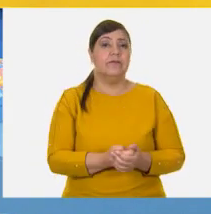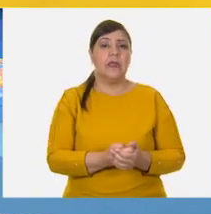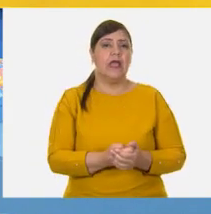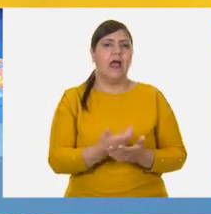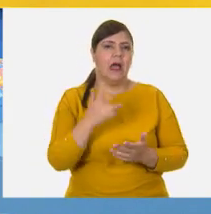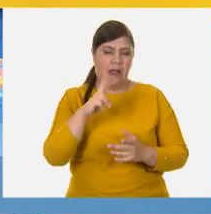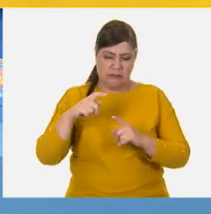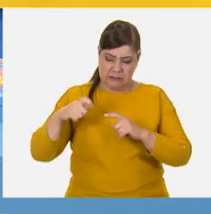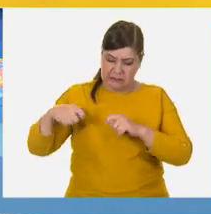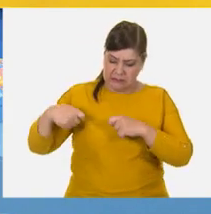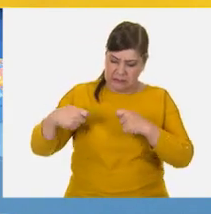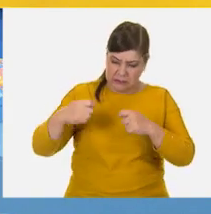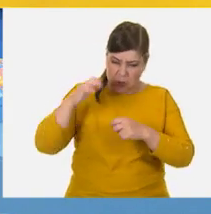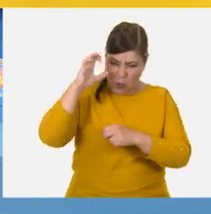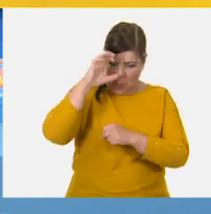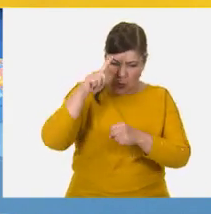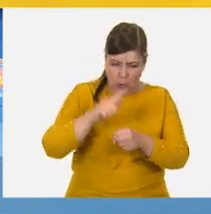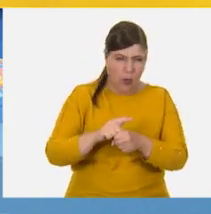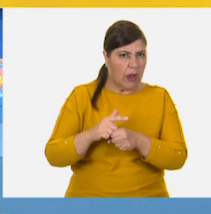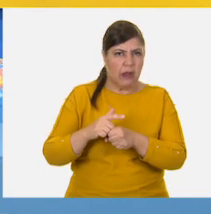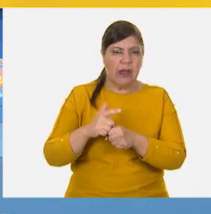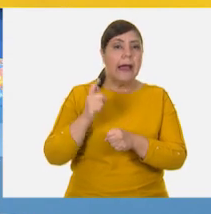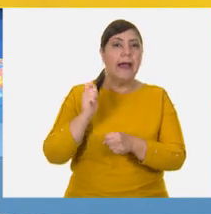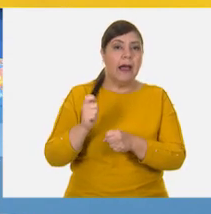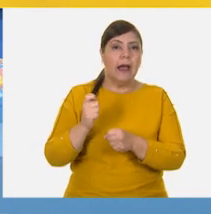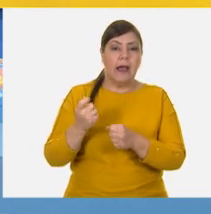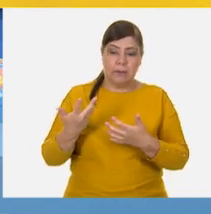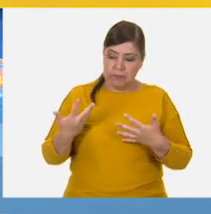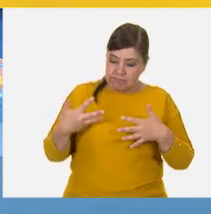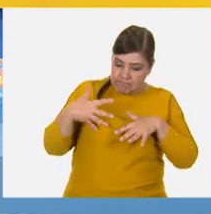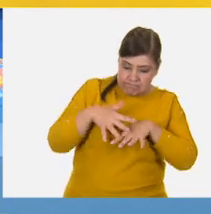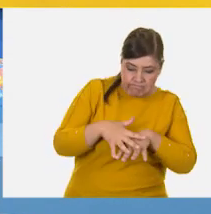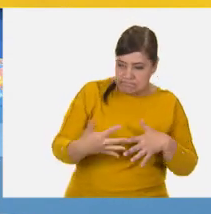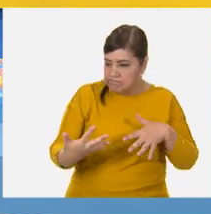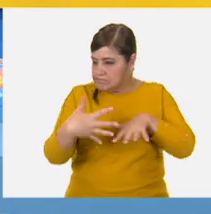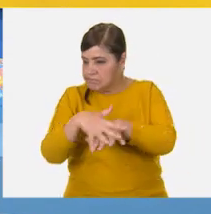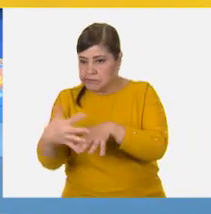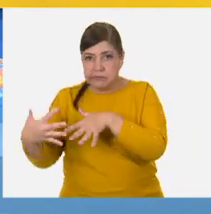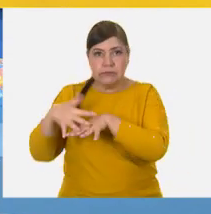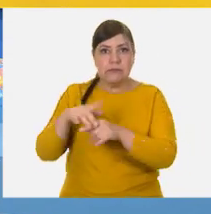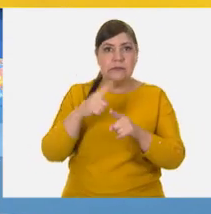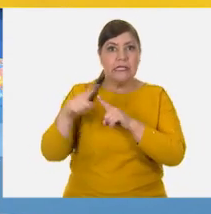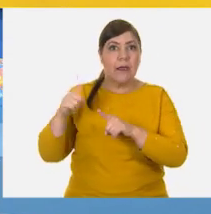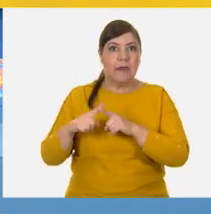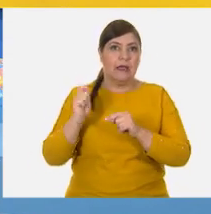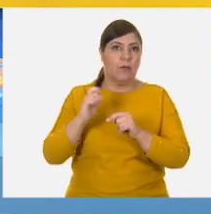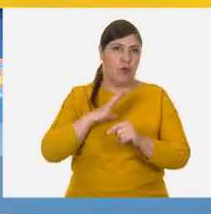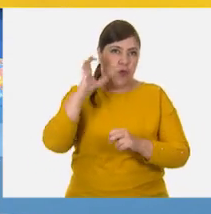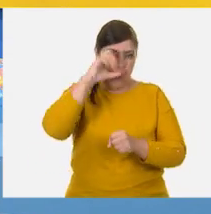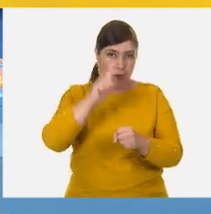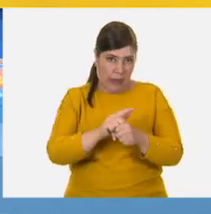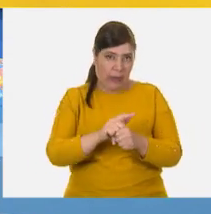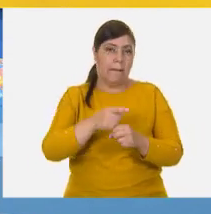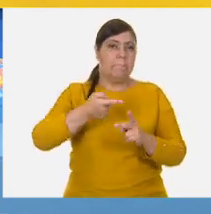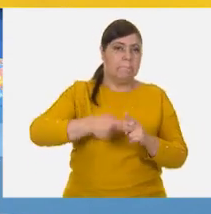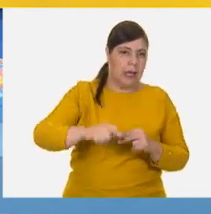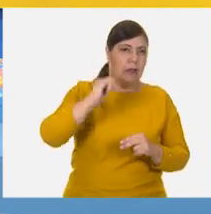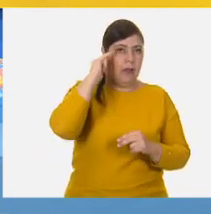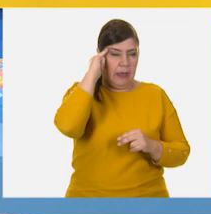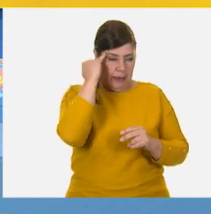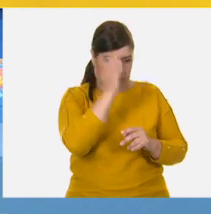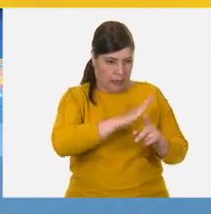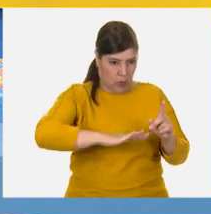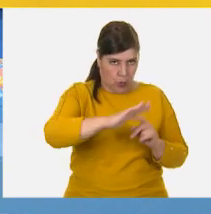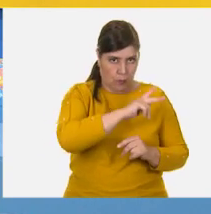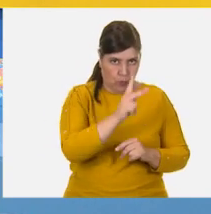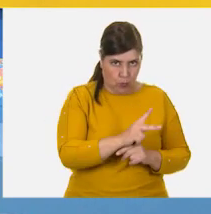nuestras tradiciones son mezclas de distintas culturas, comenzando por la tradición indígena de los pueblos originarios,